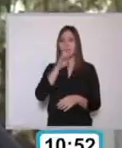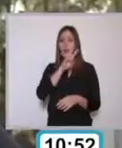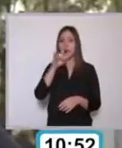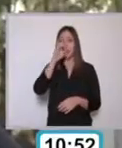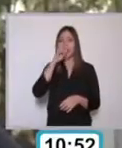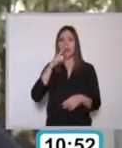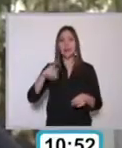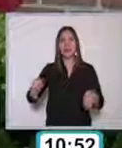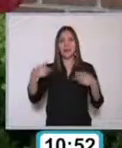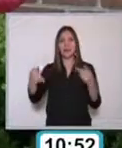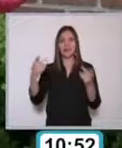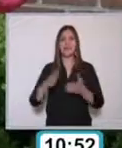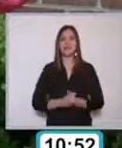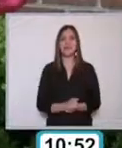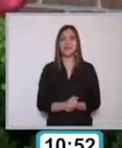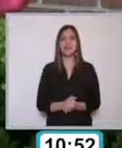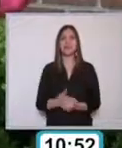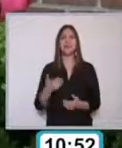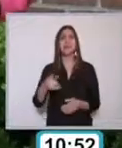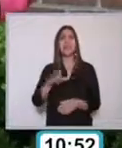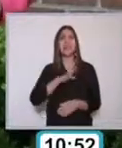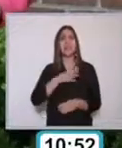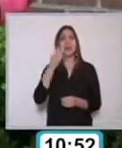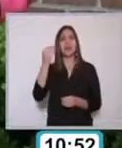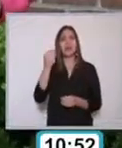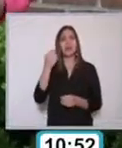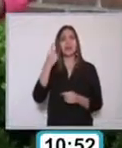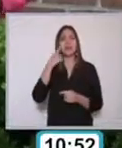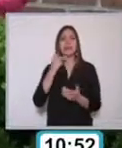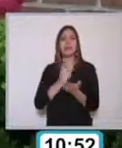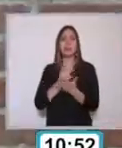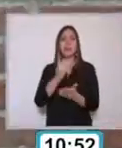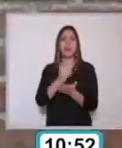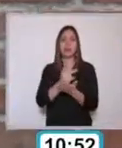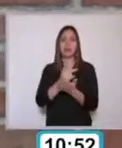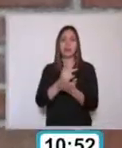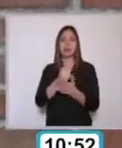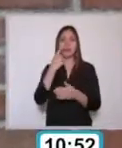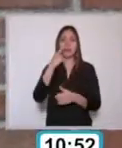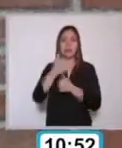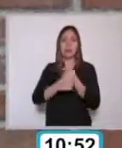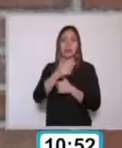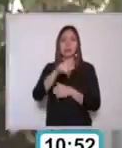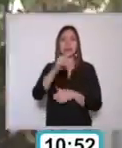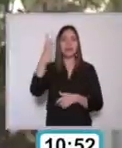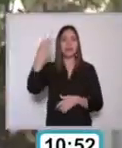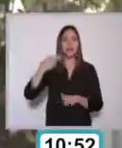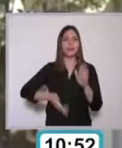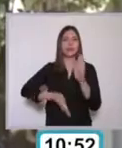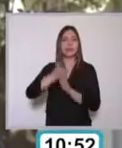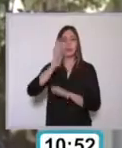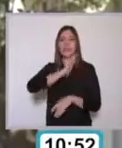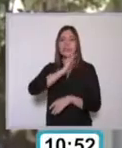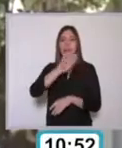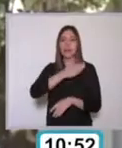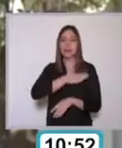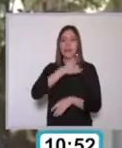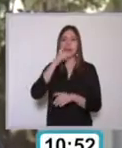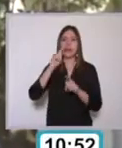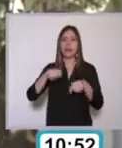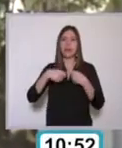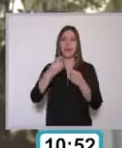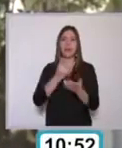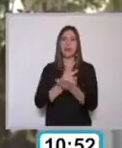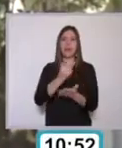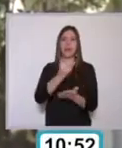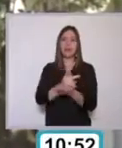marketing. Muy bien. Oye, y cuéntame, han tenido muchas nominaciones, grandes premiaciones. Sí, viajamos a España a recibir España. premios por